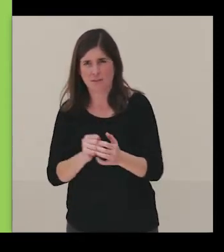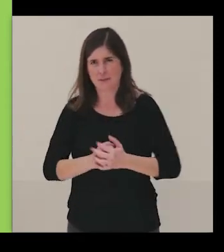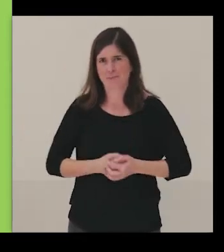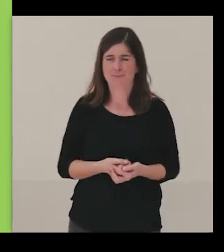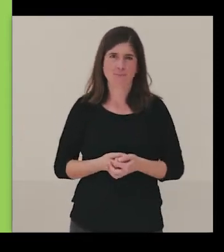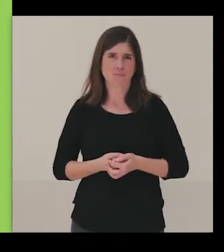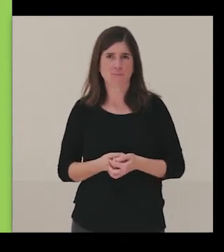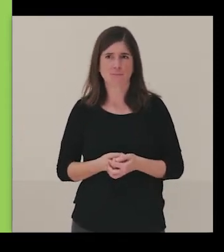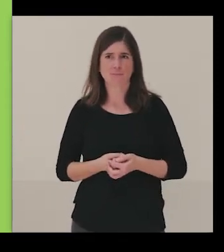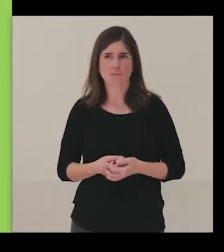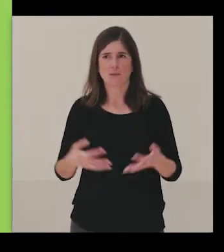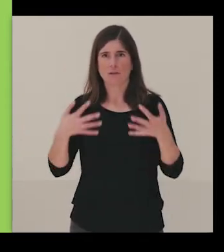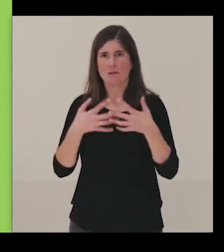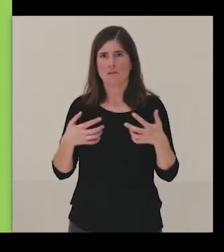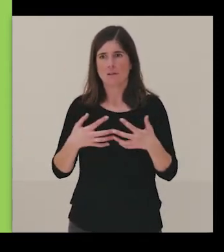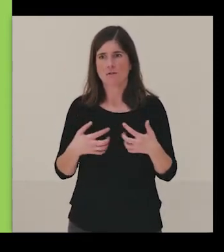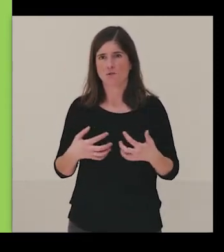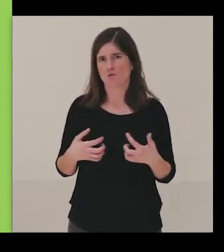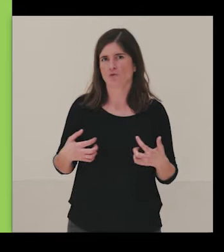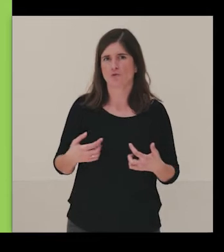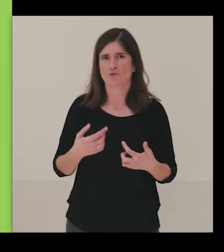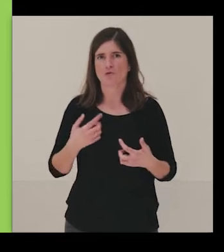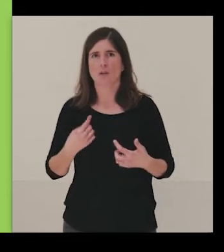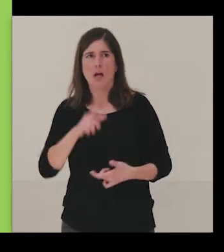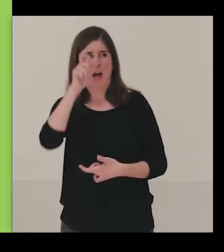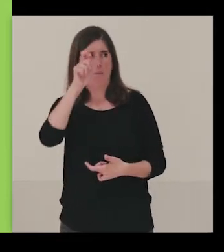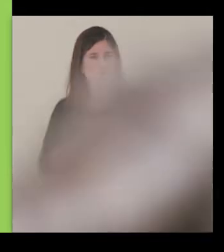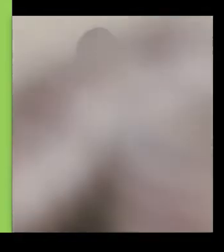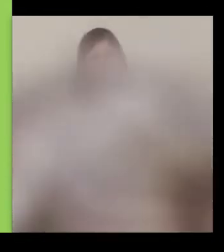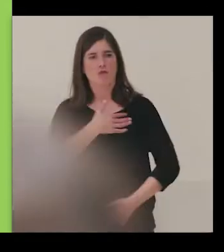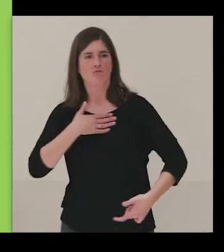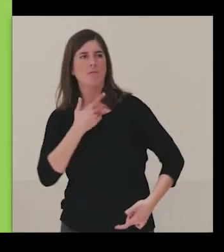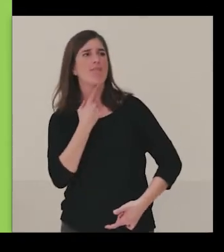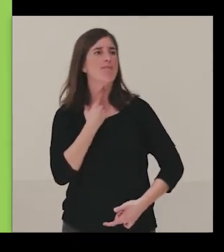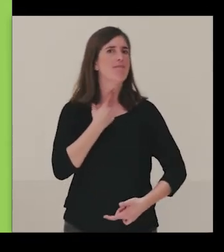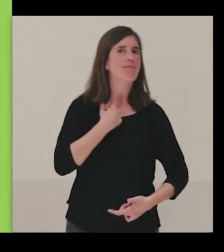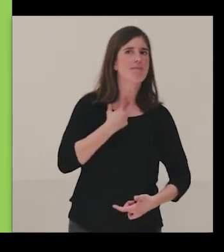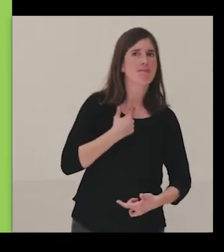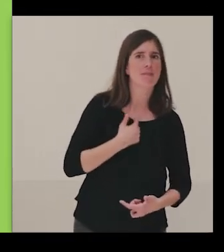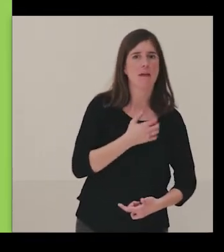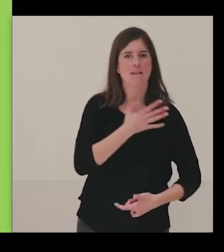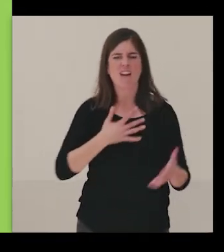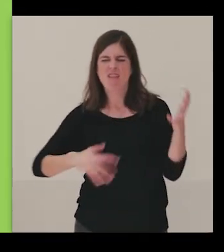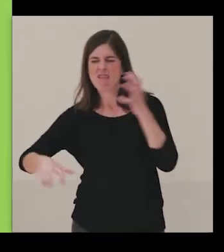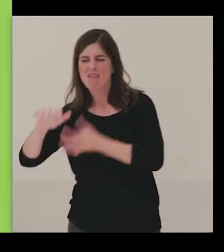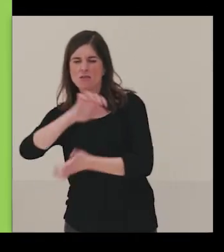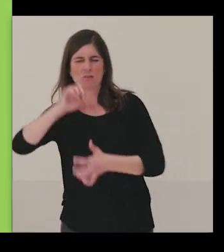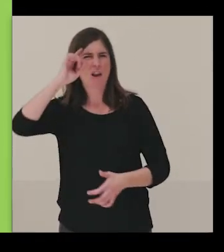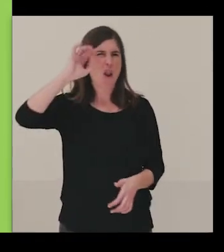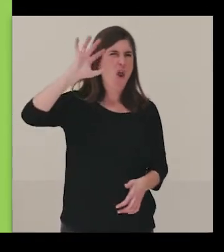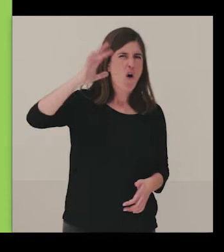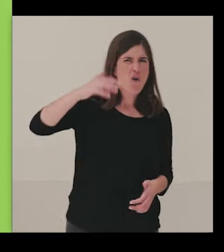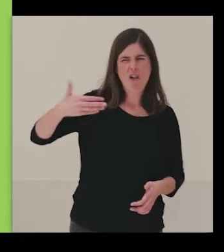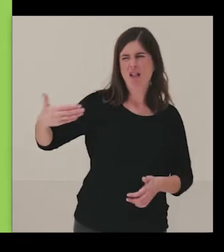de ironía, el gran metafísico entregado a los apetitos carnales, se adivina ya el elogio de Erasmo al desorden de la locura y